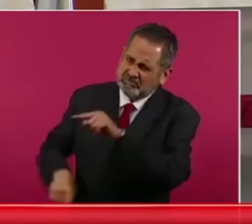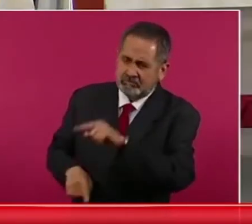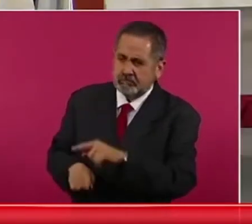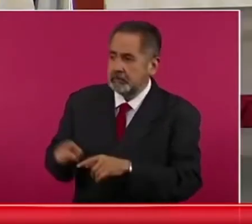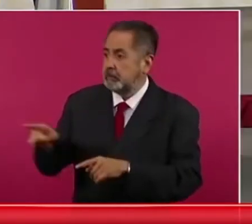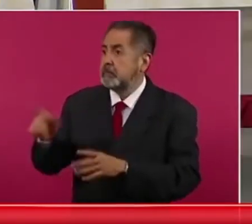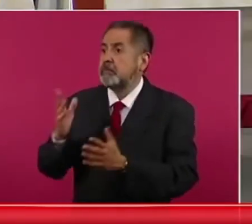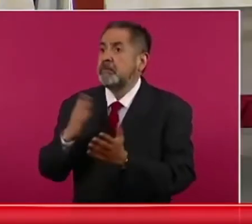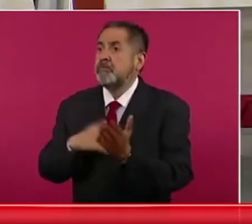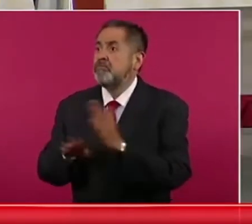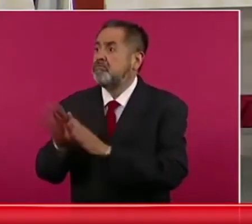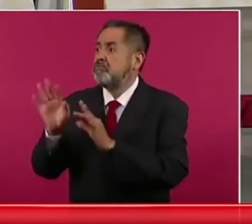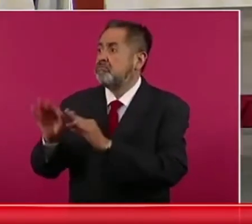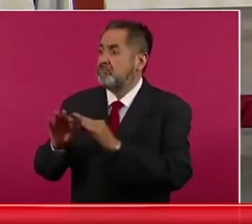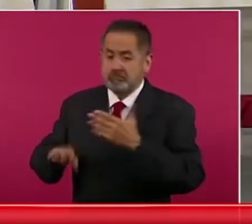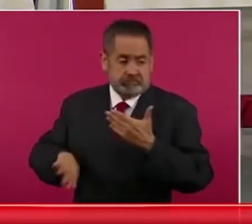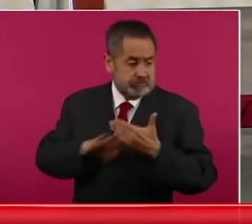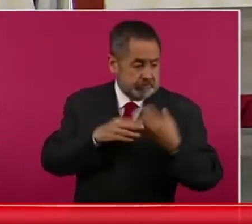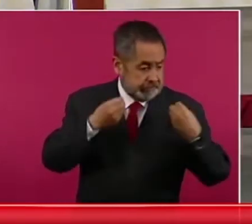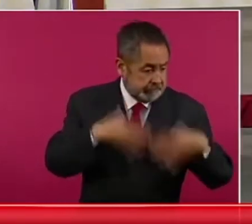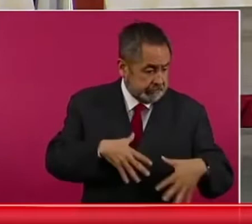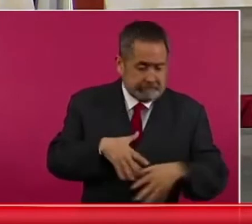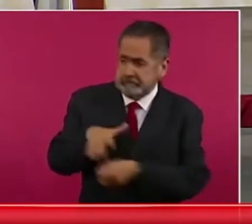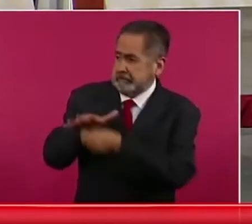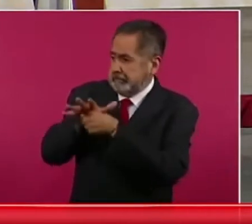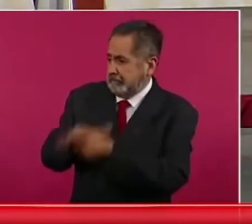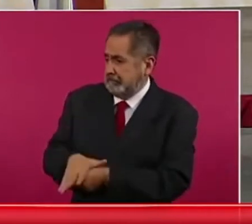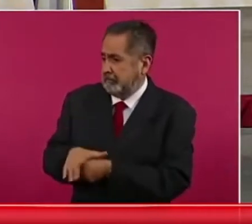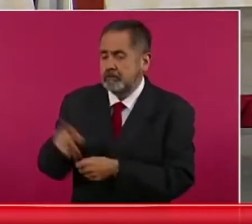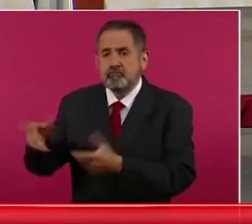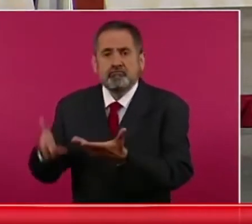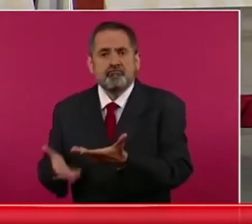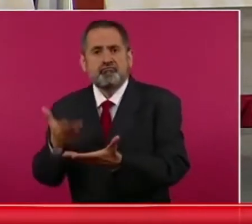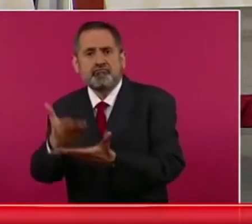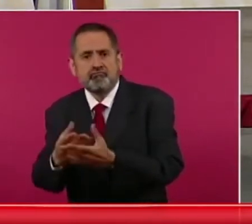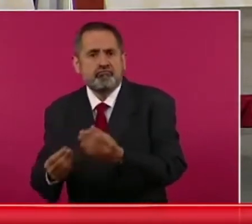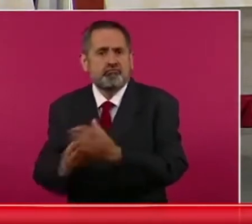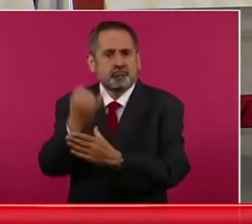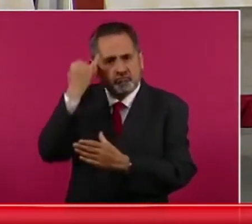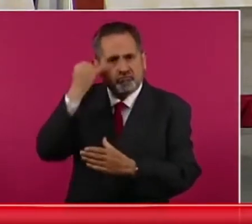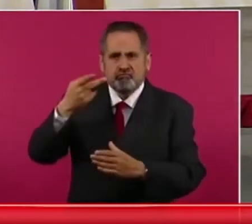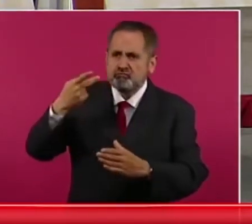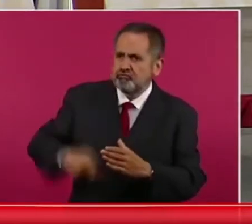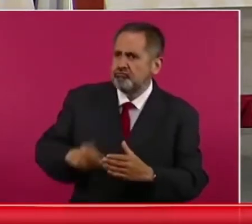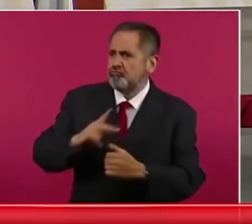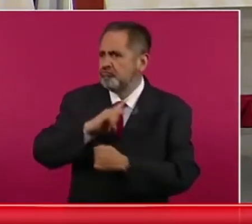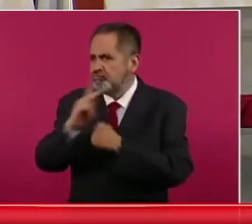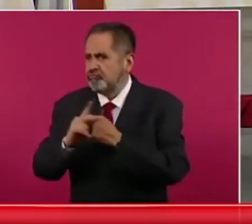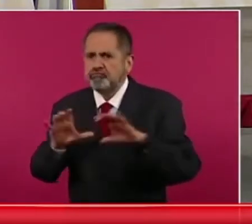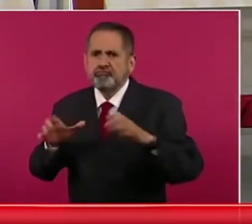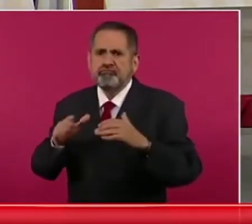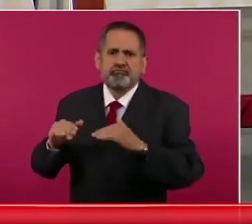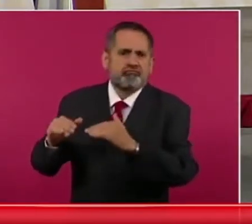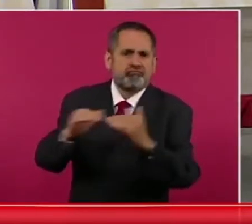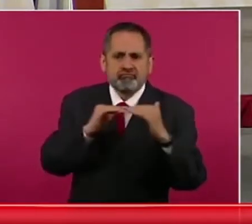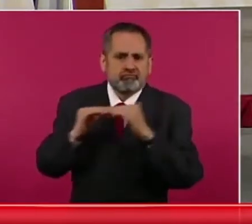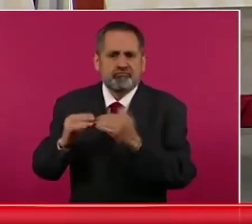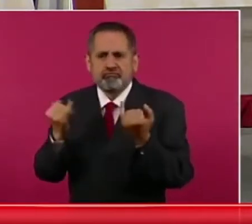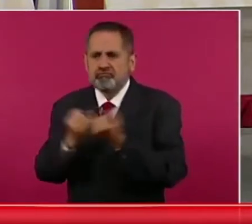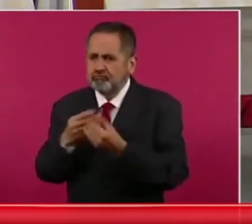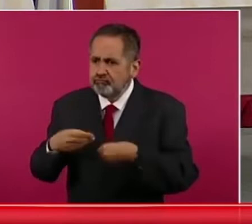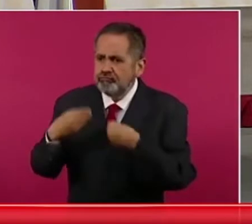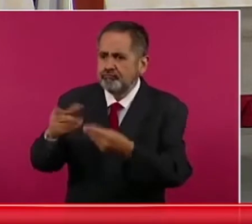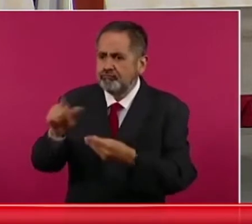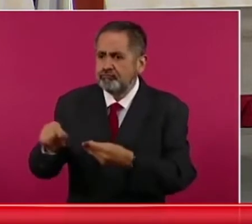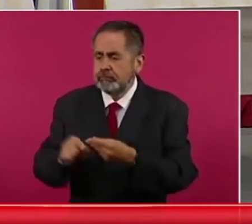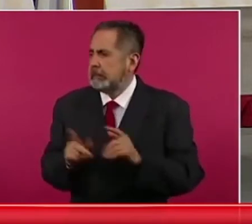atente contra sus intereses y proponga una patria para todos y una patria para el